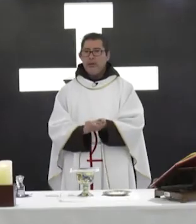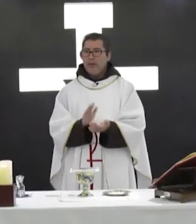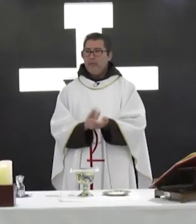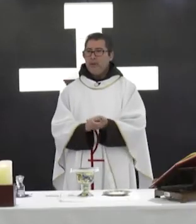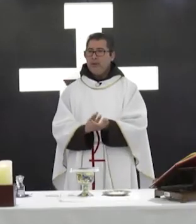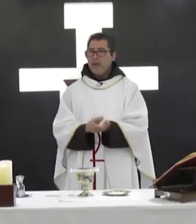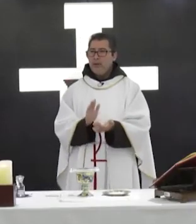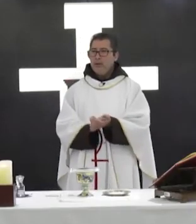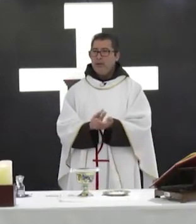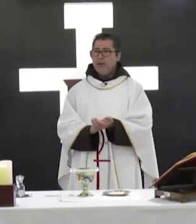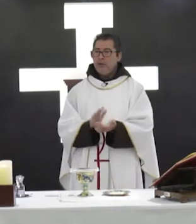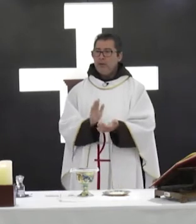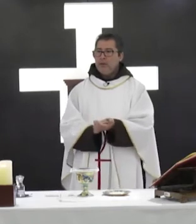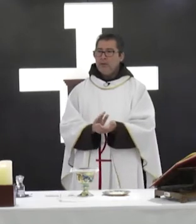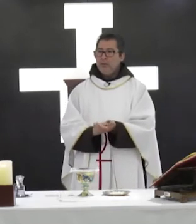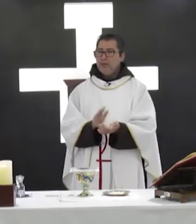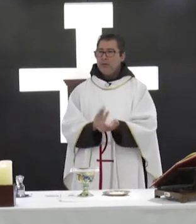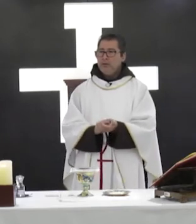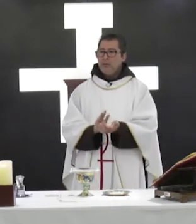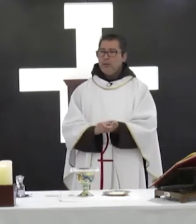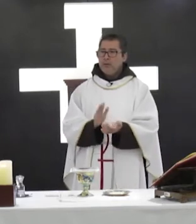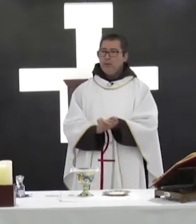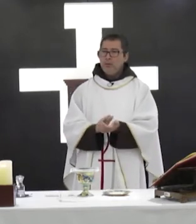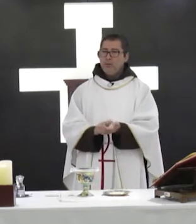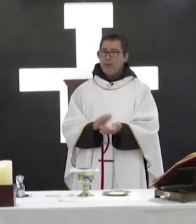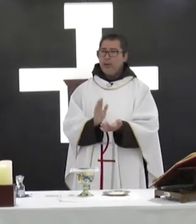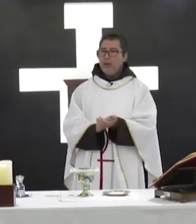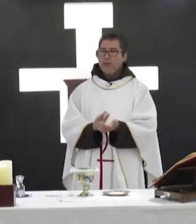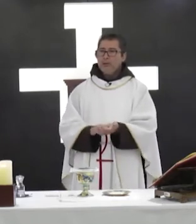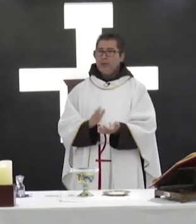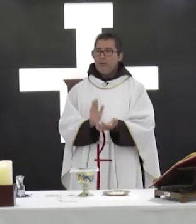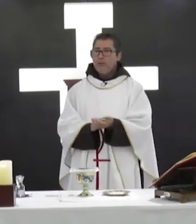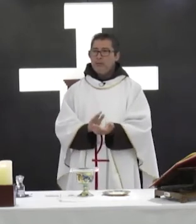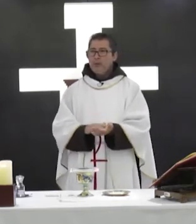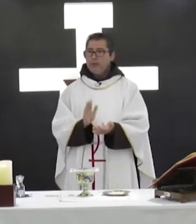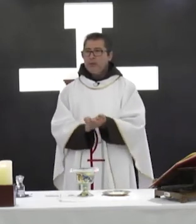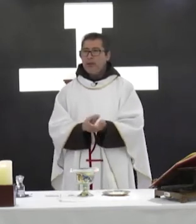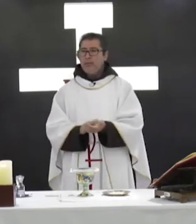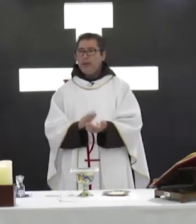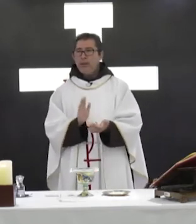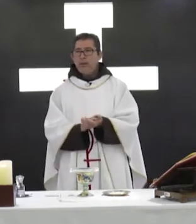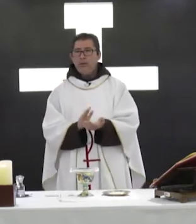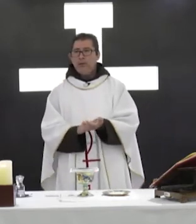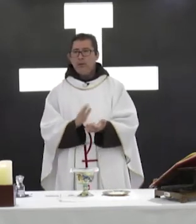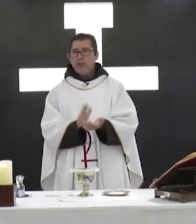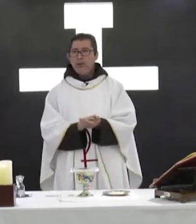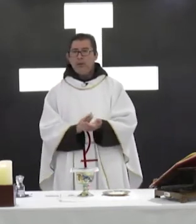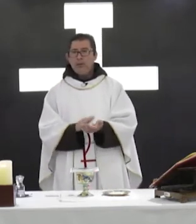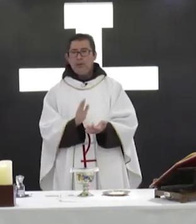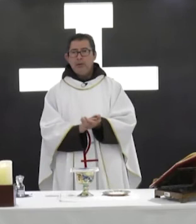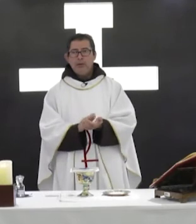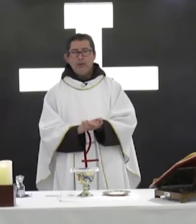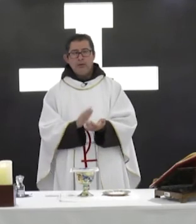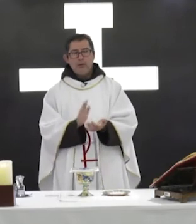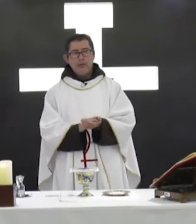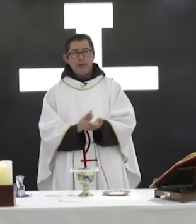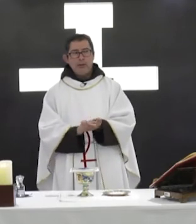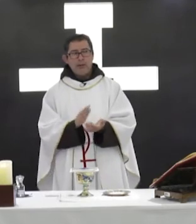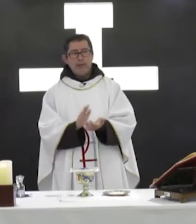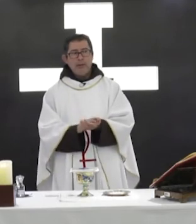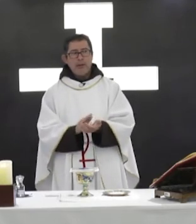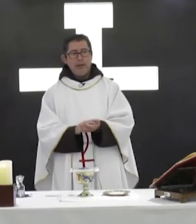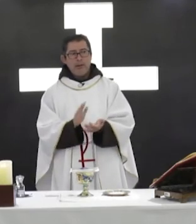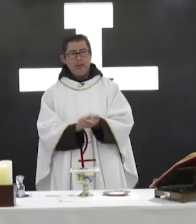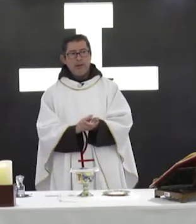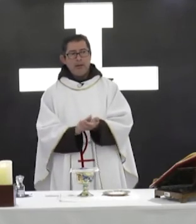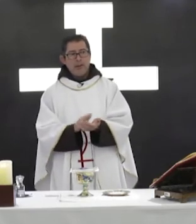david luciana en las alturas ha visto el salvador bendito el que